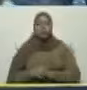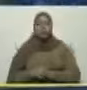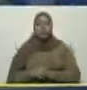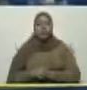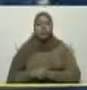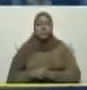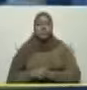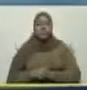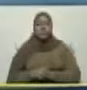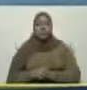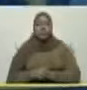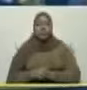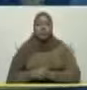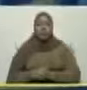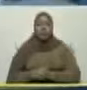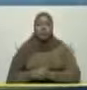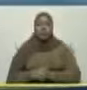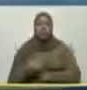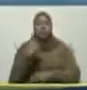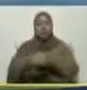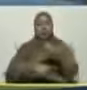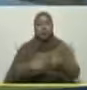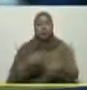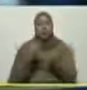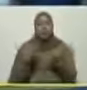aplauso Bueno vamos a